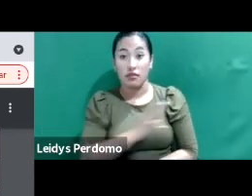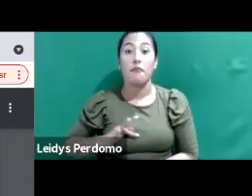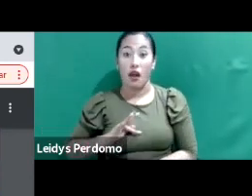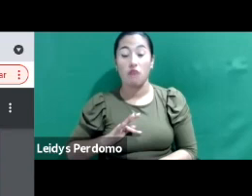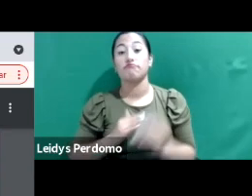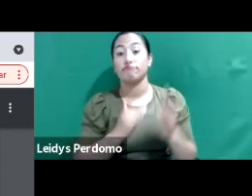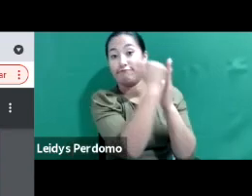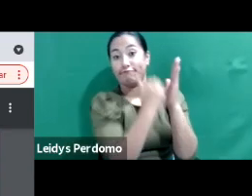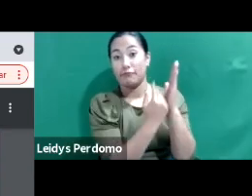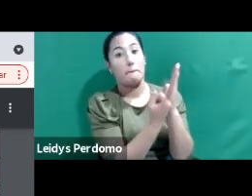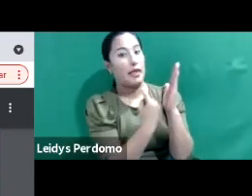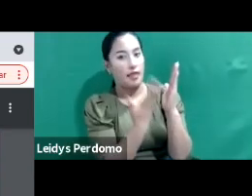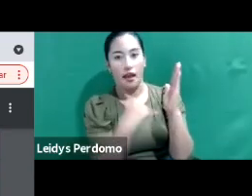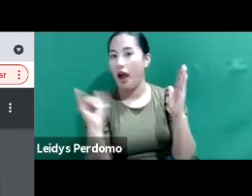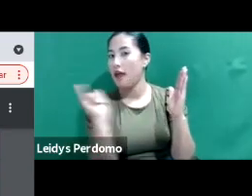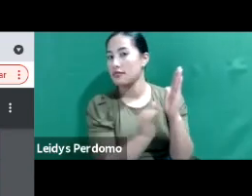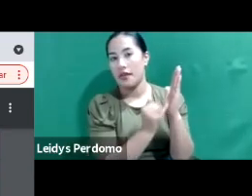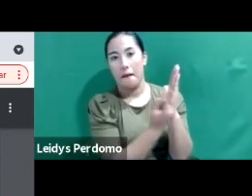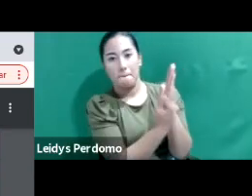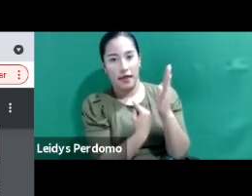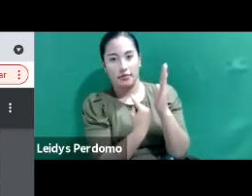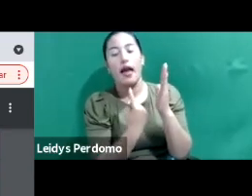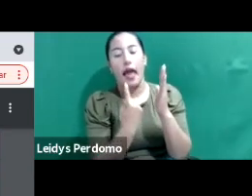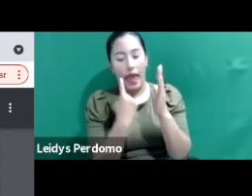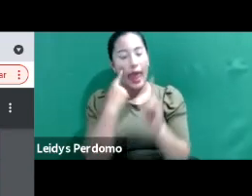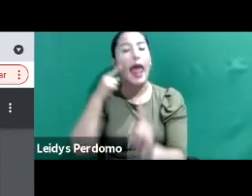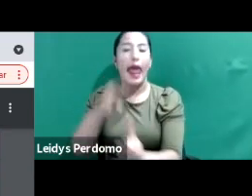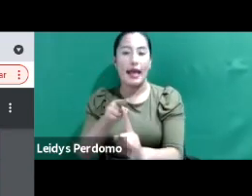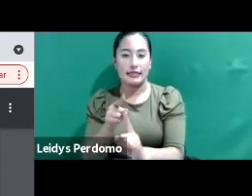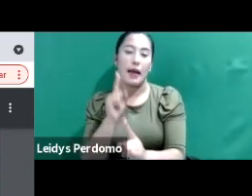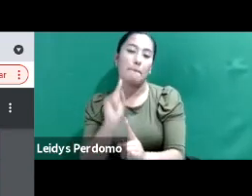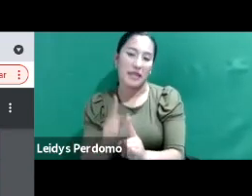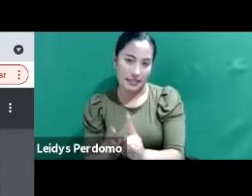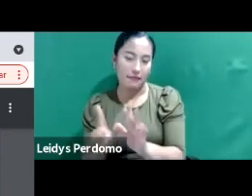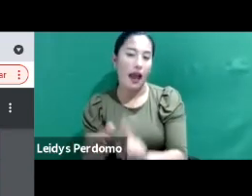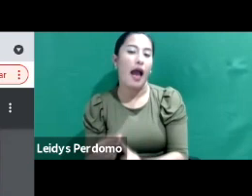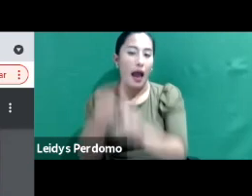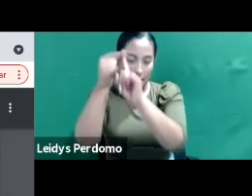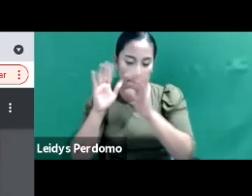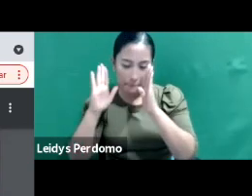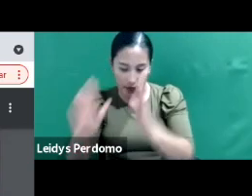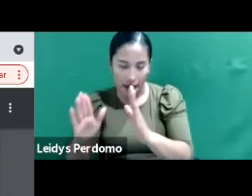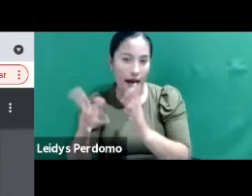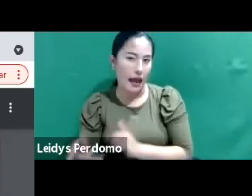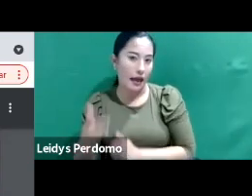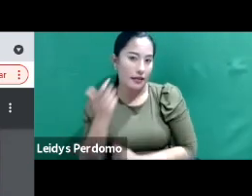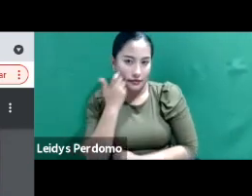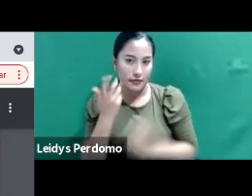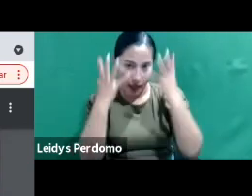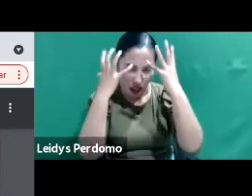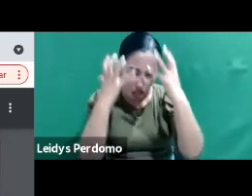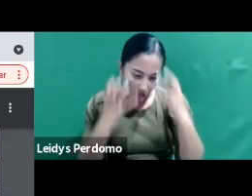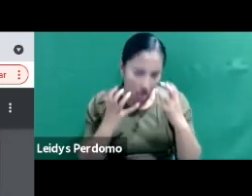para determinadas problemáticas y, ejemplo, en ansiedad está más indicado terapia de aceptación y compromiso. No significa que no se utilice también en depresión, también